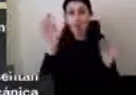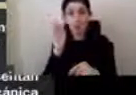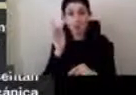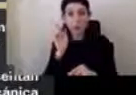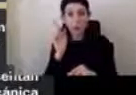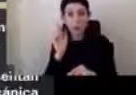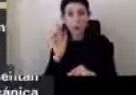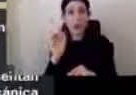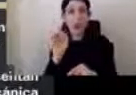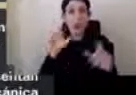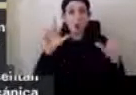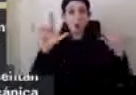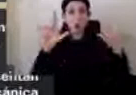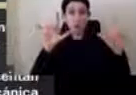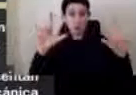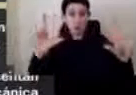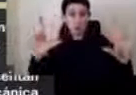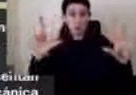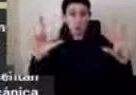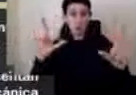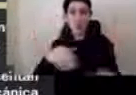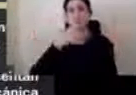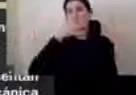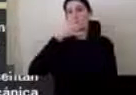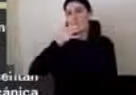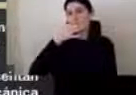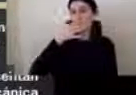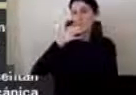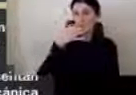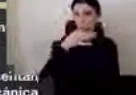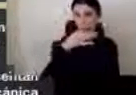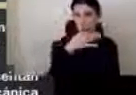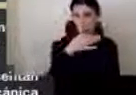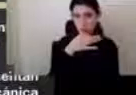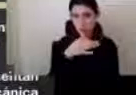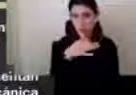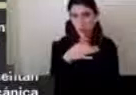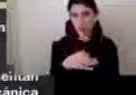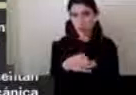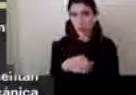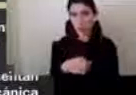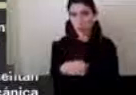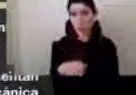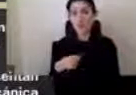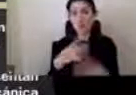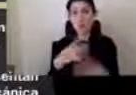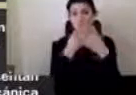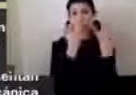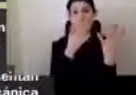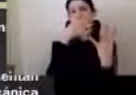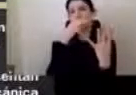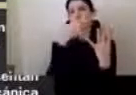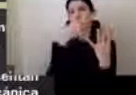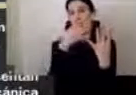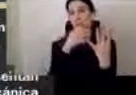imagen. Narrar al momento de ser el cuentacuentos y poder contar su carta. Expresar